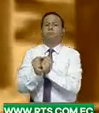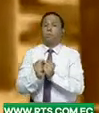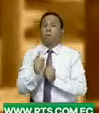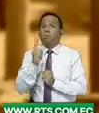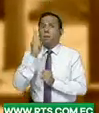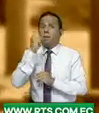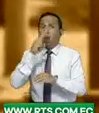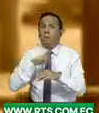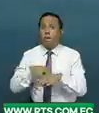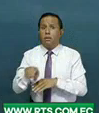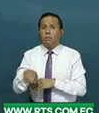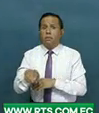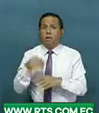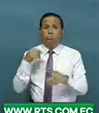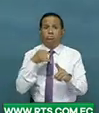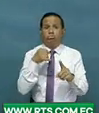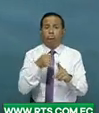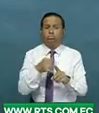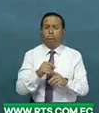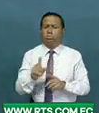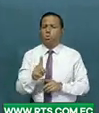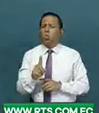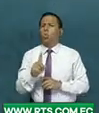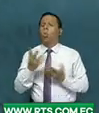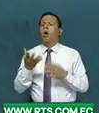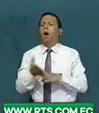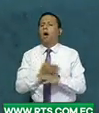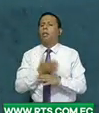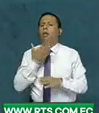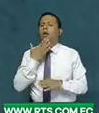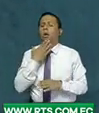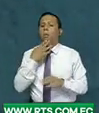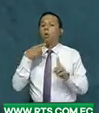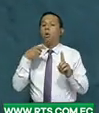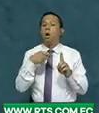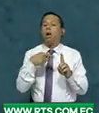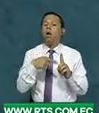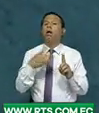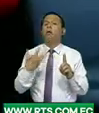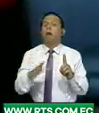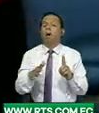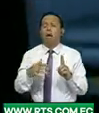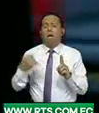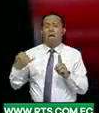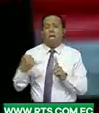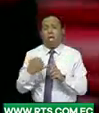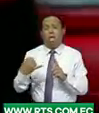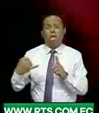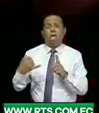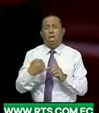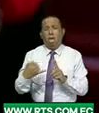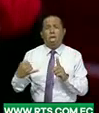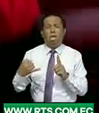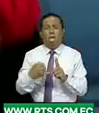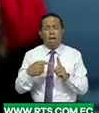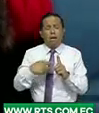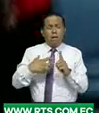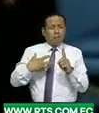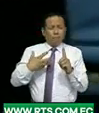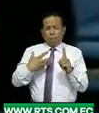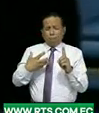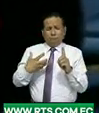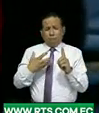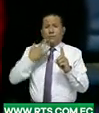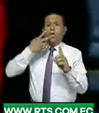tiene contacto sexual con la menor, solo que en esta ocasión la paciente del pastor ya no cayó en sus mentiras y lo denunció. El sospechoso,